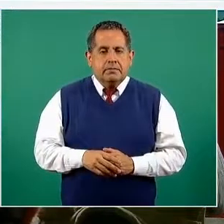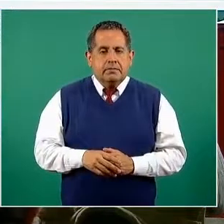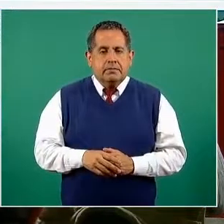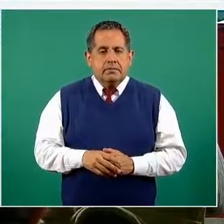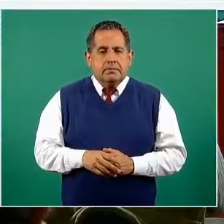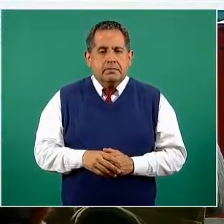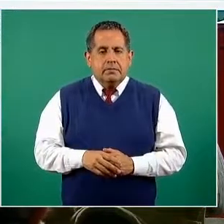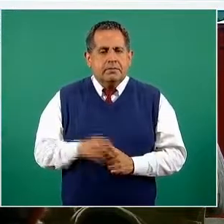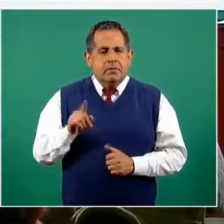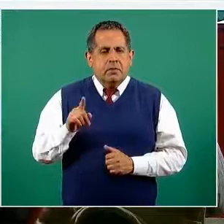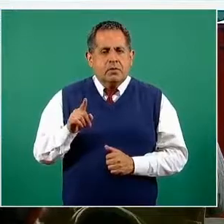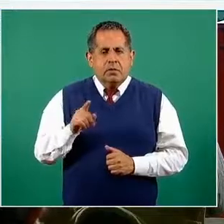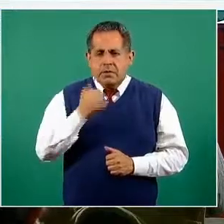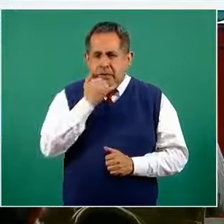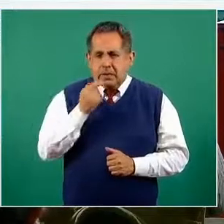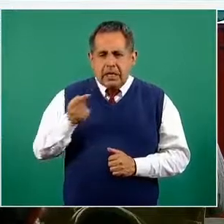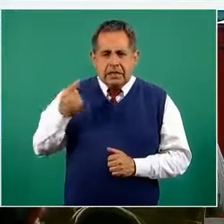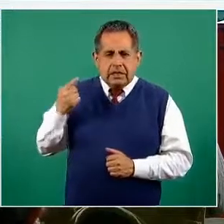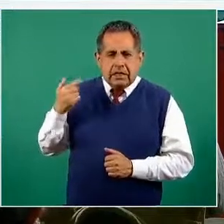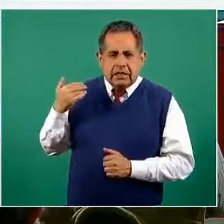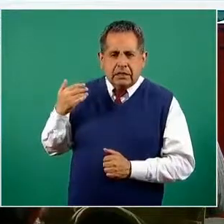favor, antes de esta, perdón,